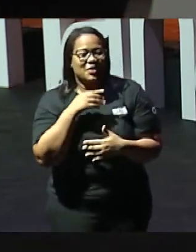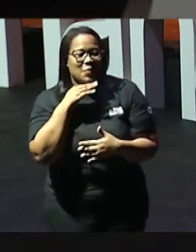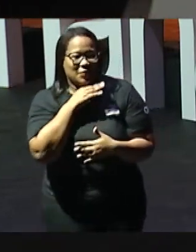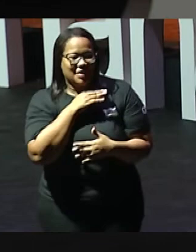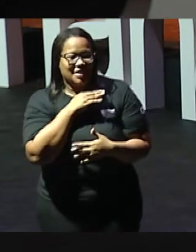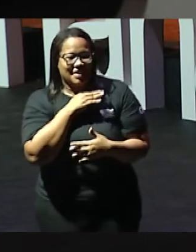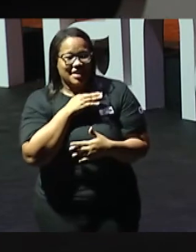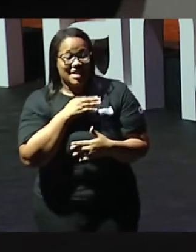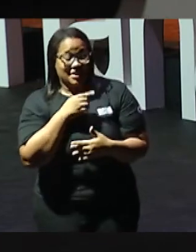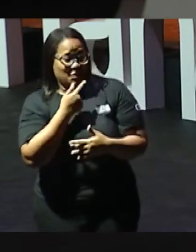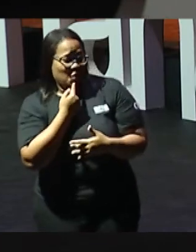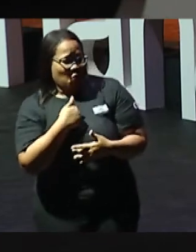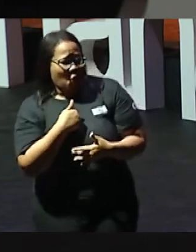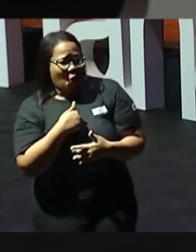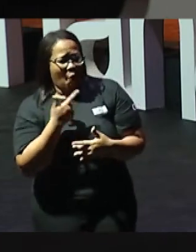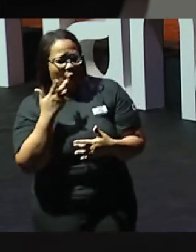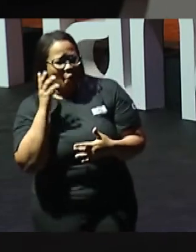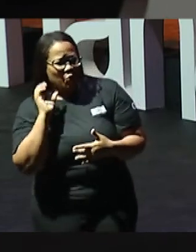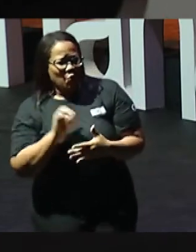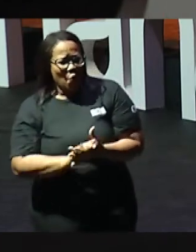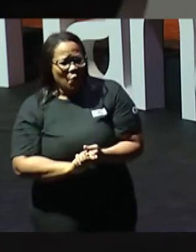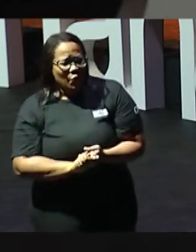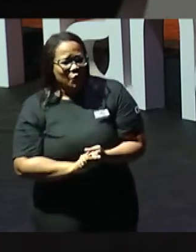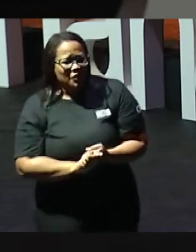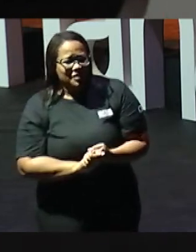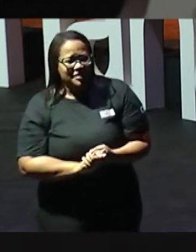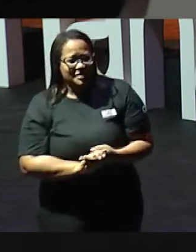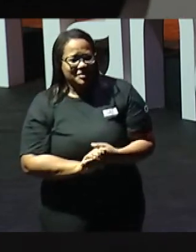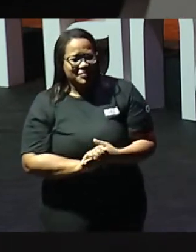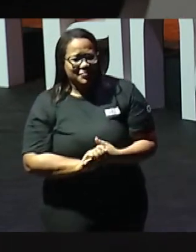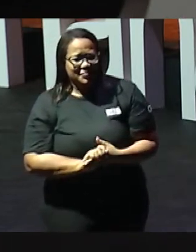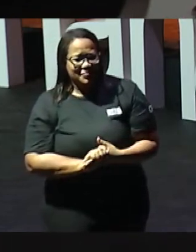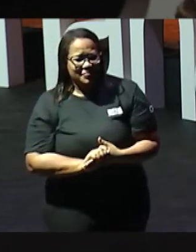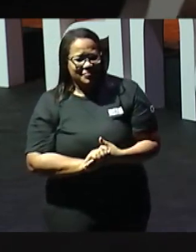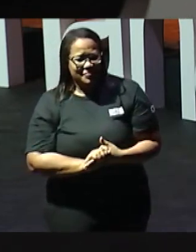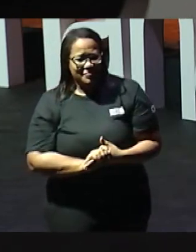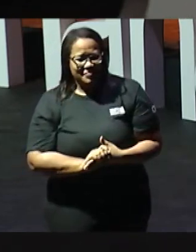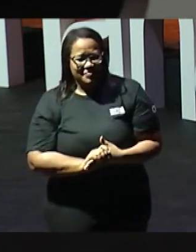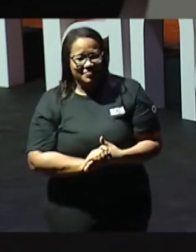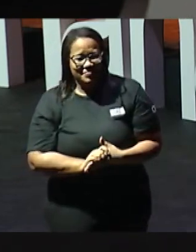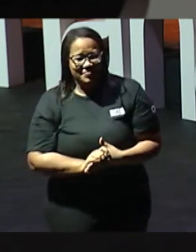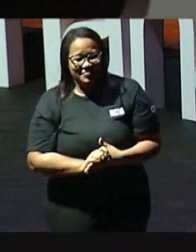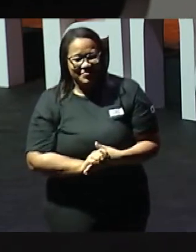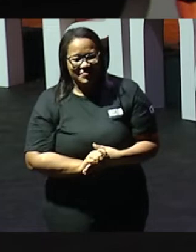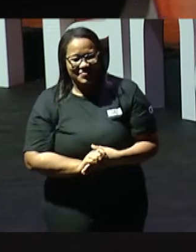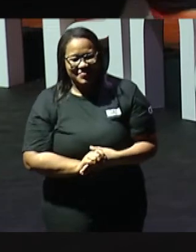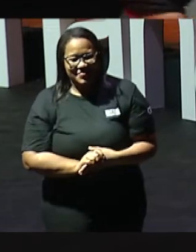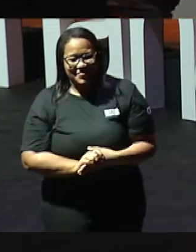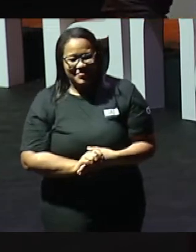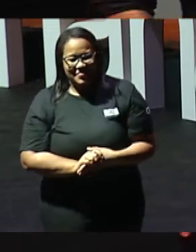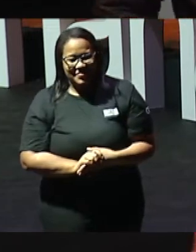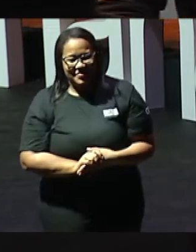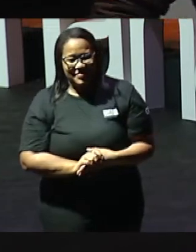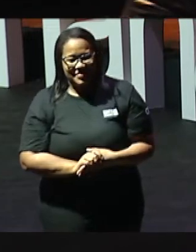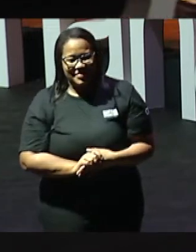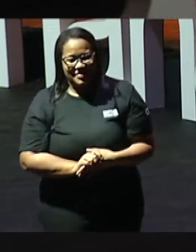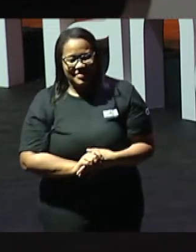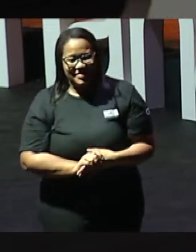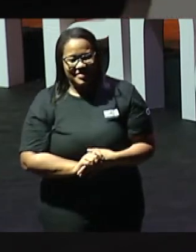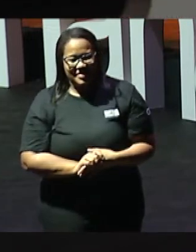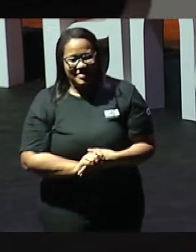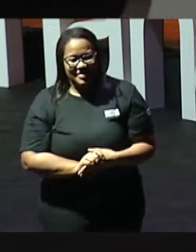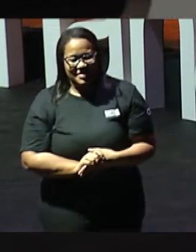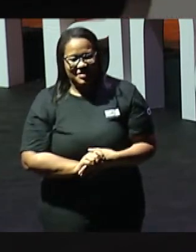locos el resto óyeme que alimentarán con el cuento y ahí me muestras el viento con la vuelta hice turismo estuvieron que